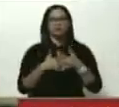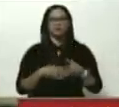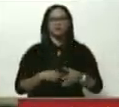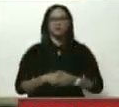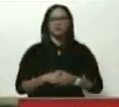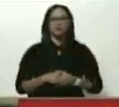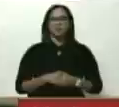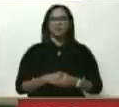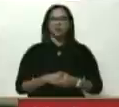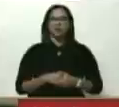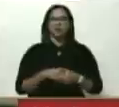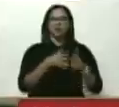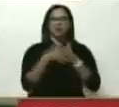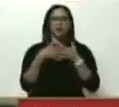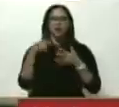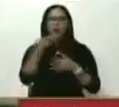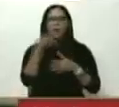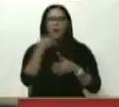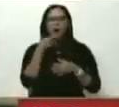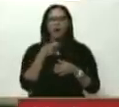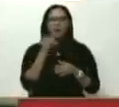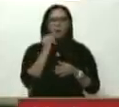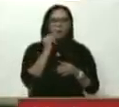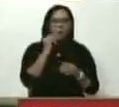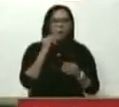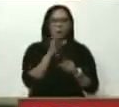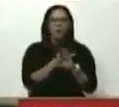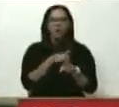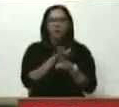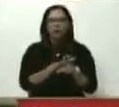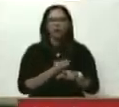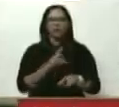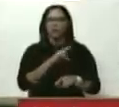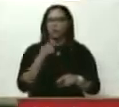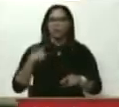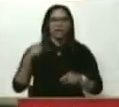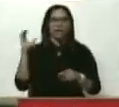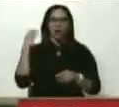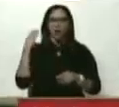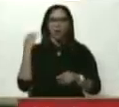cabeceras de playa. ¿Eh? No tienen a Colombia como la tenían hace 6 meses.